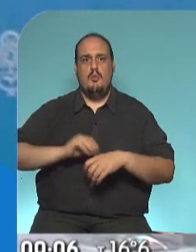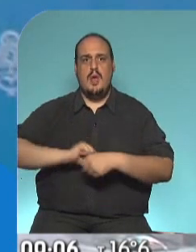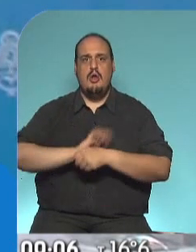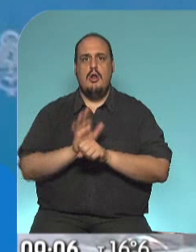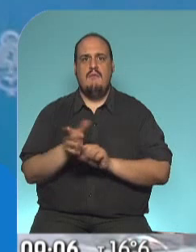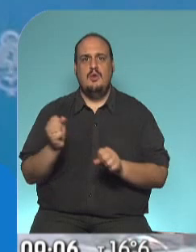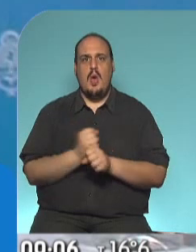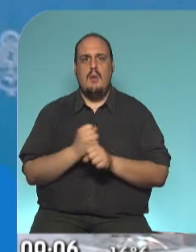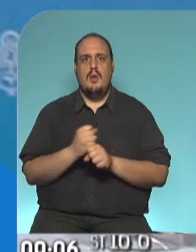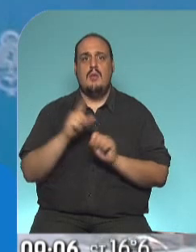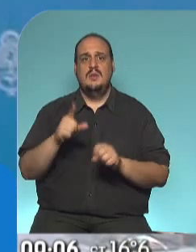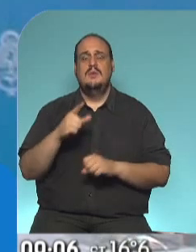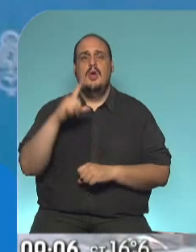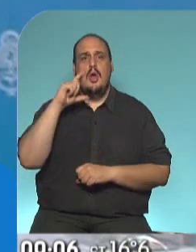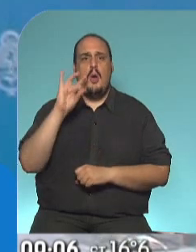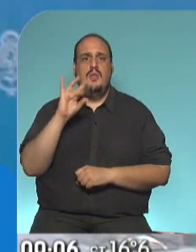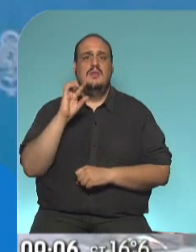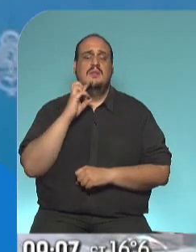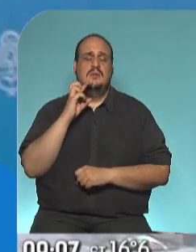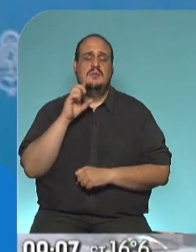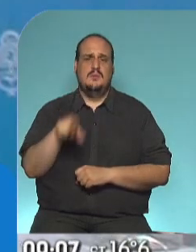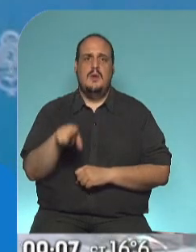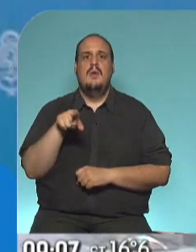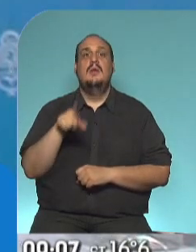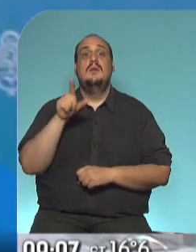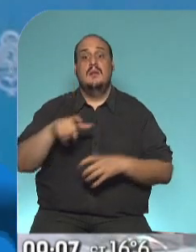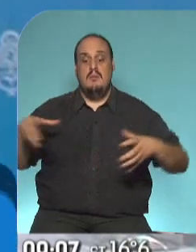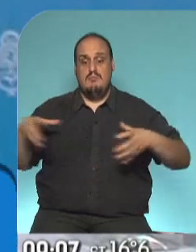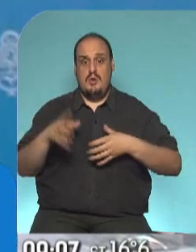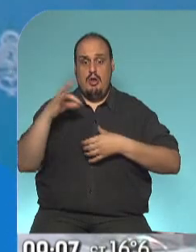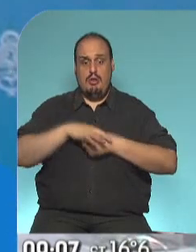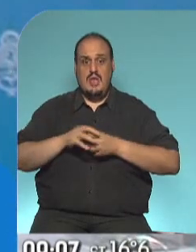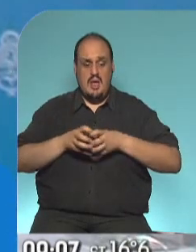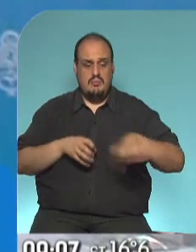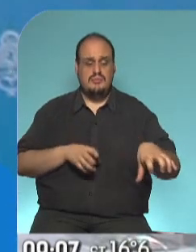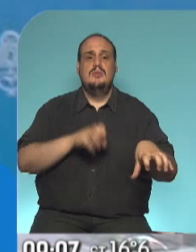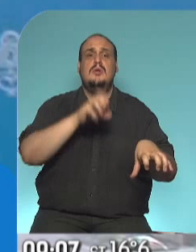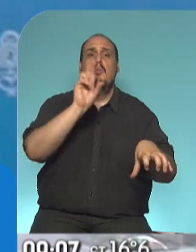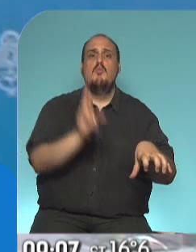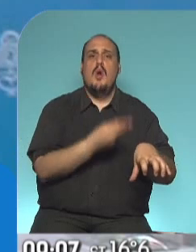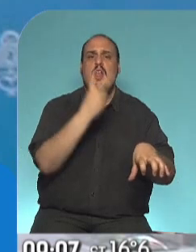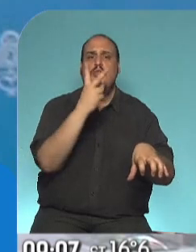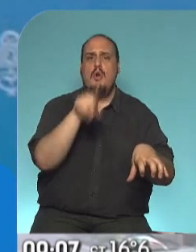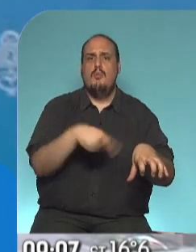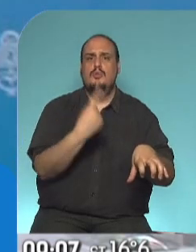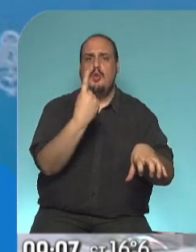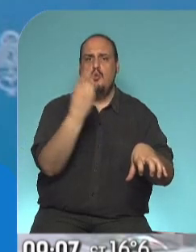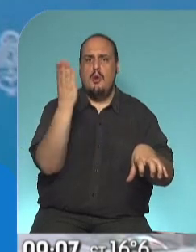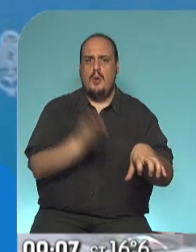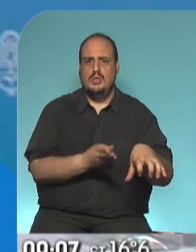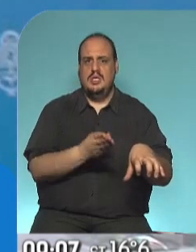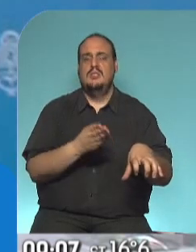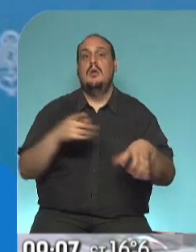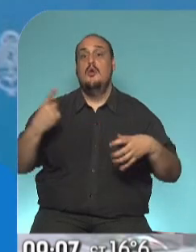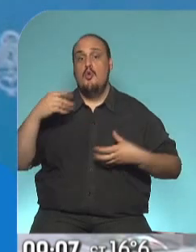han sido confirmadas con sarko 2 la letalidad total la tasa de letalidad continúa en 2 puntos siento la tasa de mortalidad